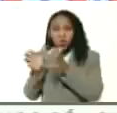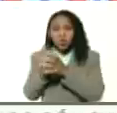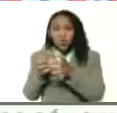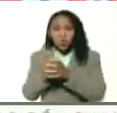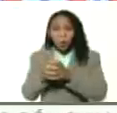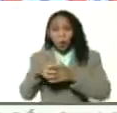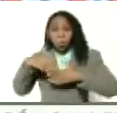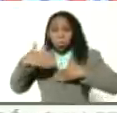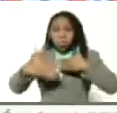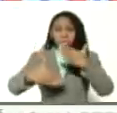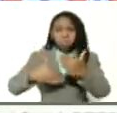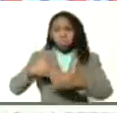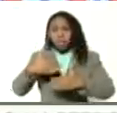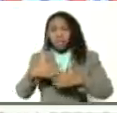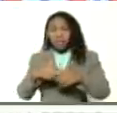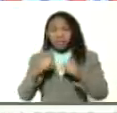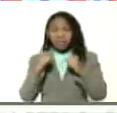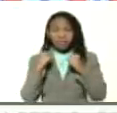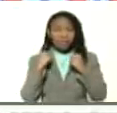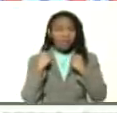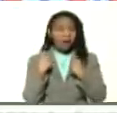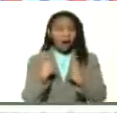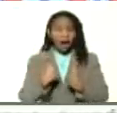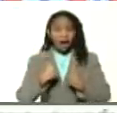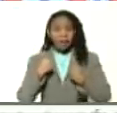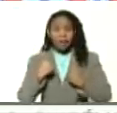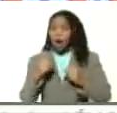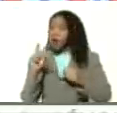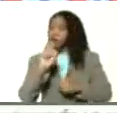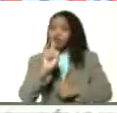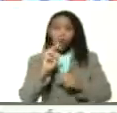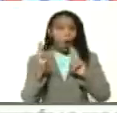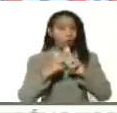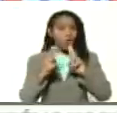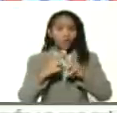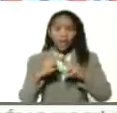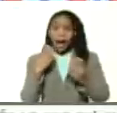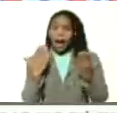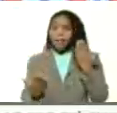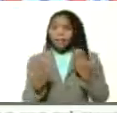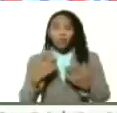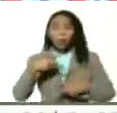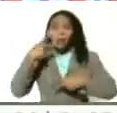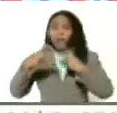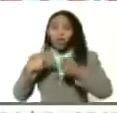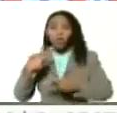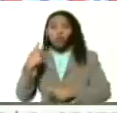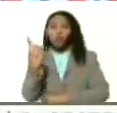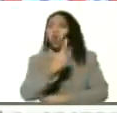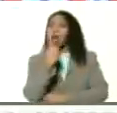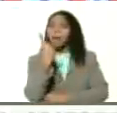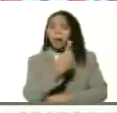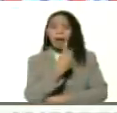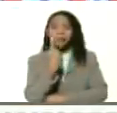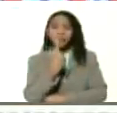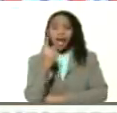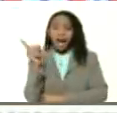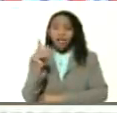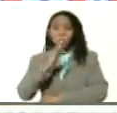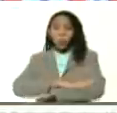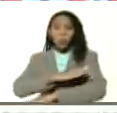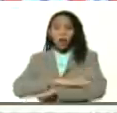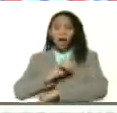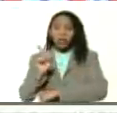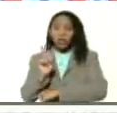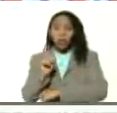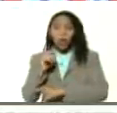criminal de extremistas que no conocen el ejercicio de la política, sino que se dedicaron a tomar los